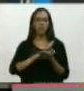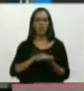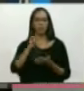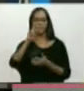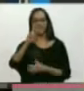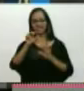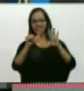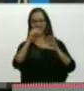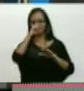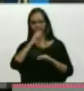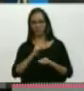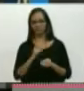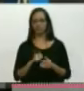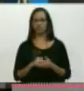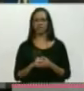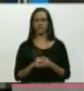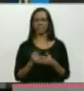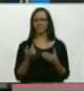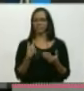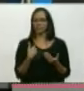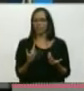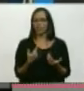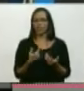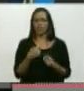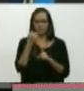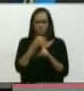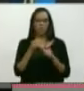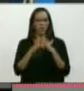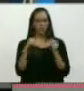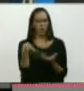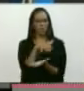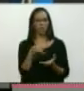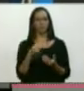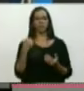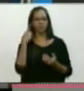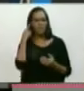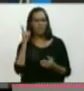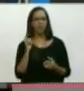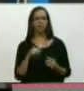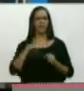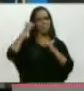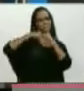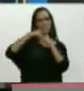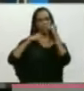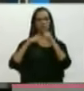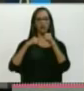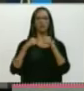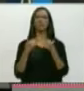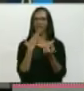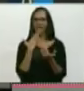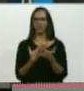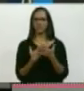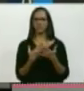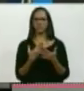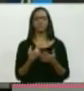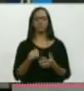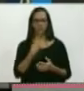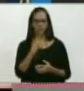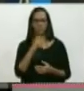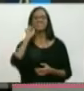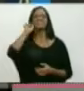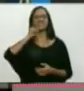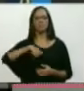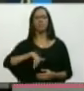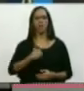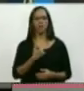años y noqueé todas las adversidades. Yo creo que el boxeo fue una herramienta para yo decir sí puedo, para yo decir